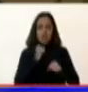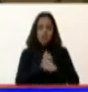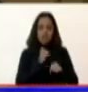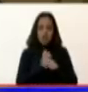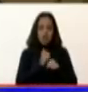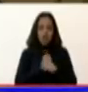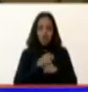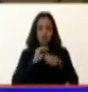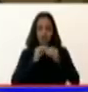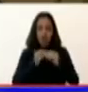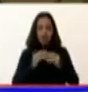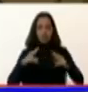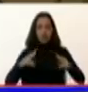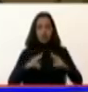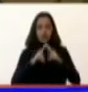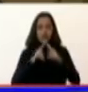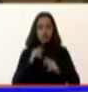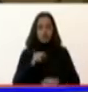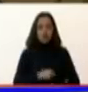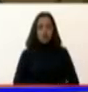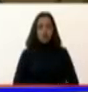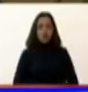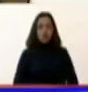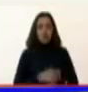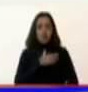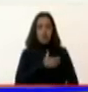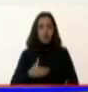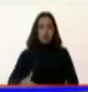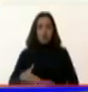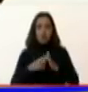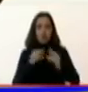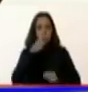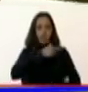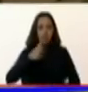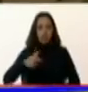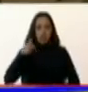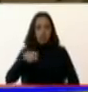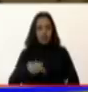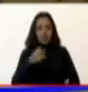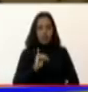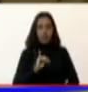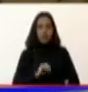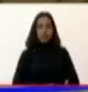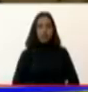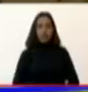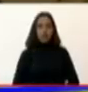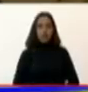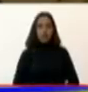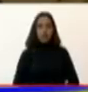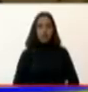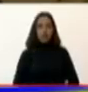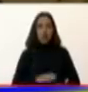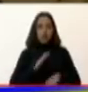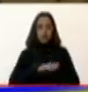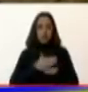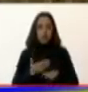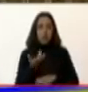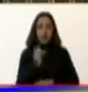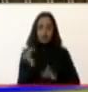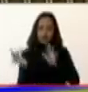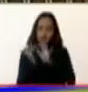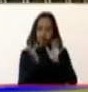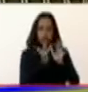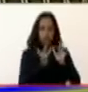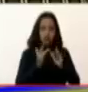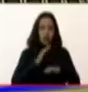en sí misma en un punto de encuentro, presidente, para todos los colectivos que estamos aquí. Correcto. Porque yo le digo que es una red de redes, porque aquí